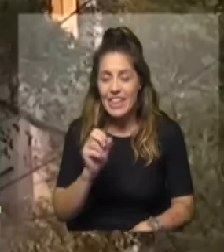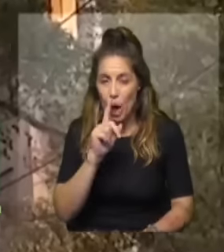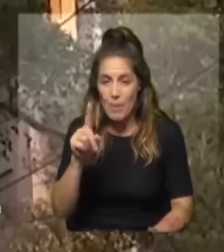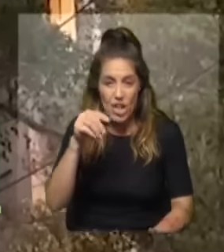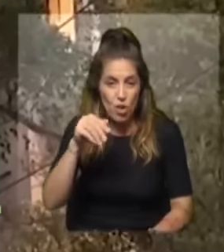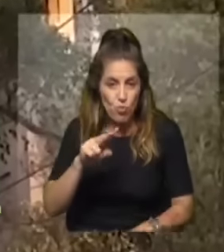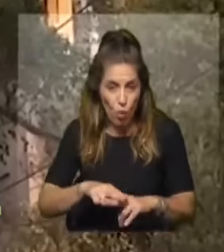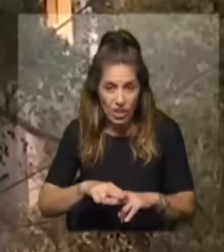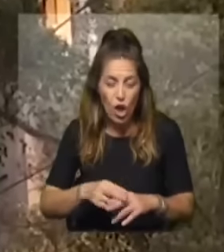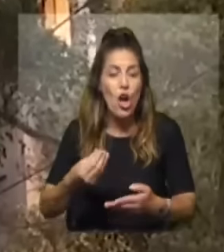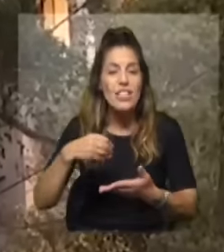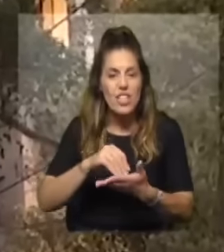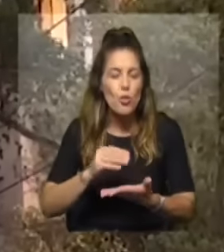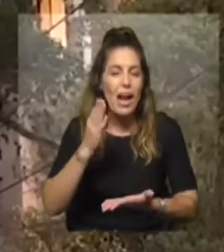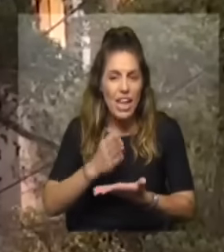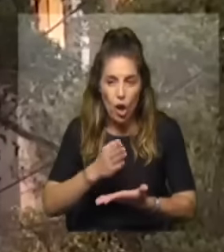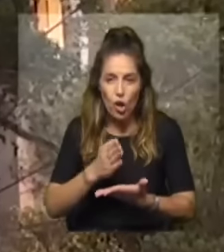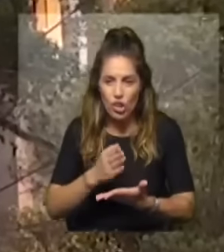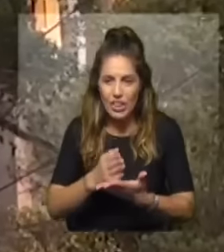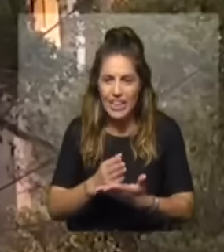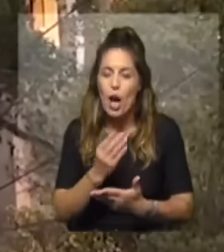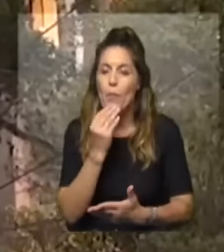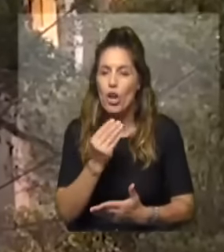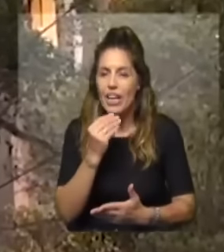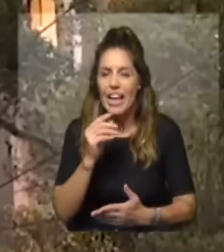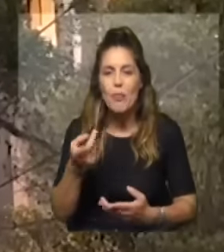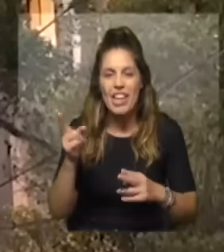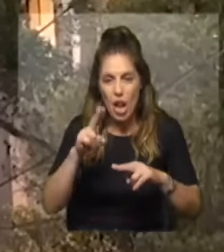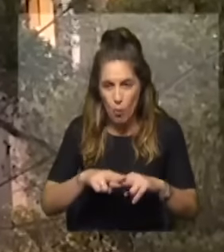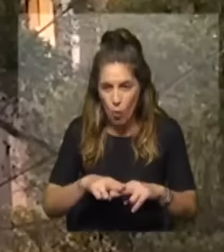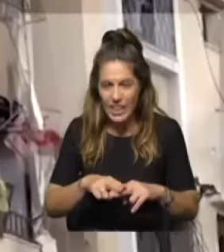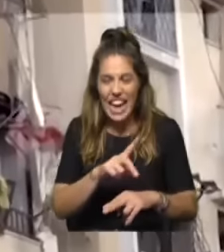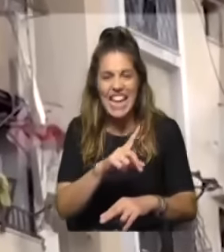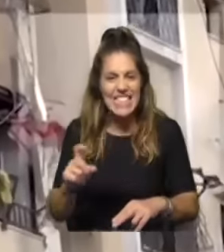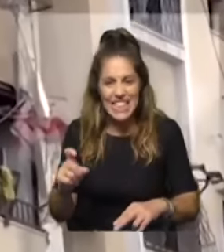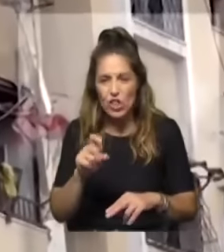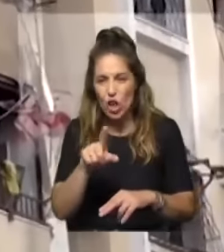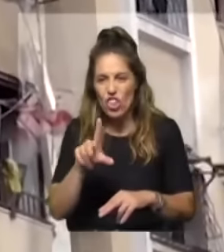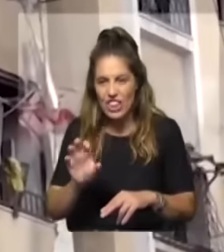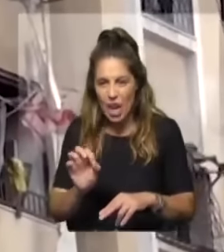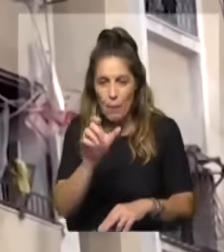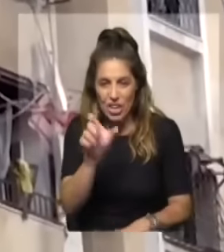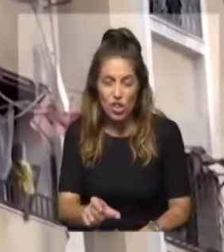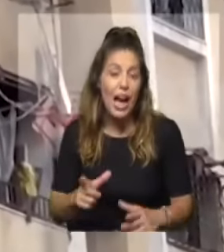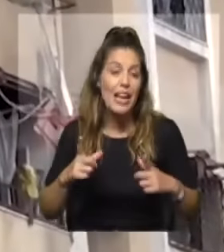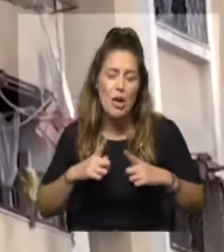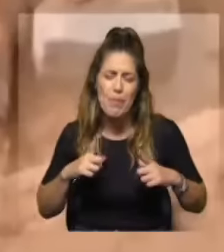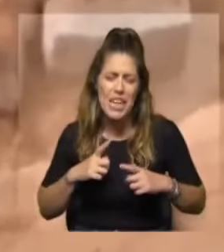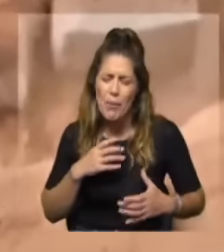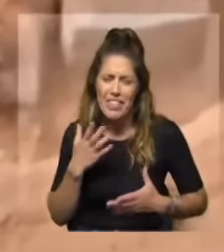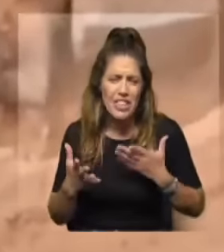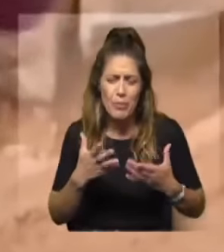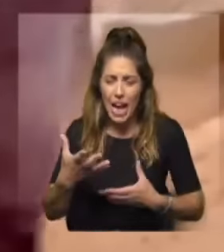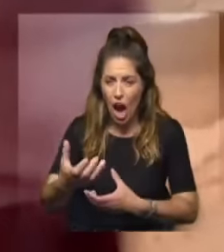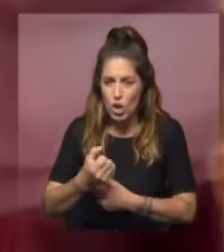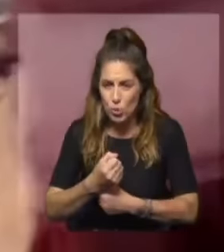muertos se suman a las condenas recibidas por Israel tras la muerte de al menos 110 personas que esperaban desesperadamente